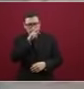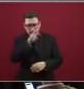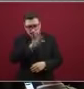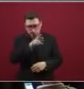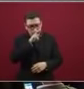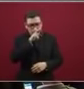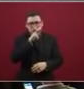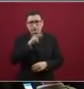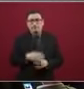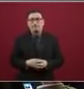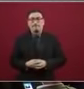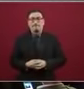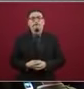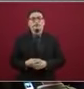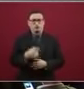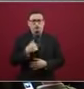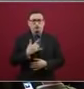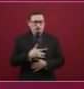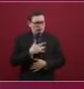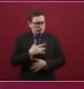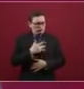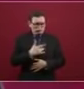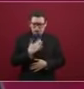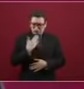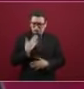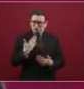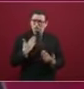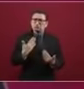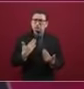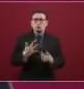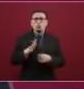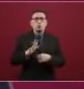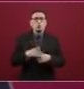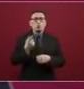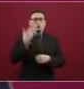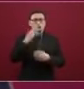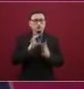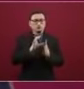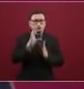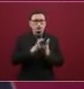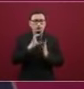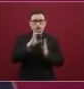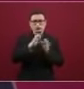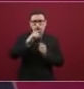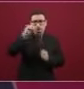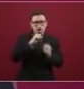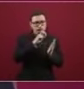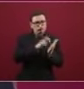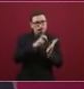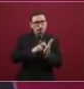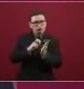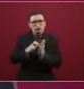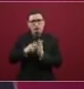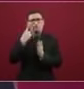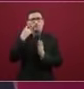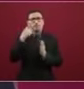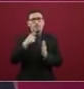no, para nada. Estoy muy satisfecho, primero, por la reforma constitucional para crear la